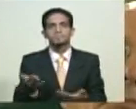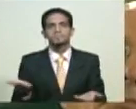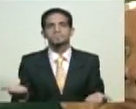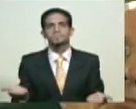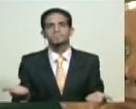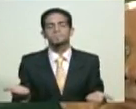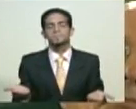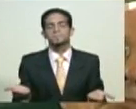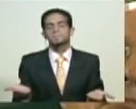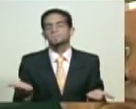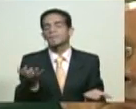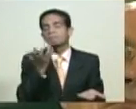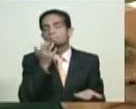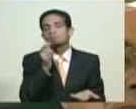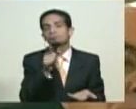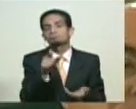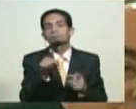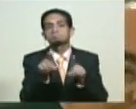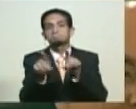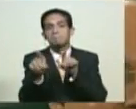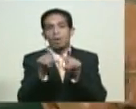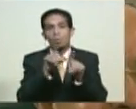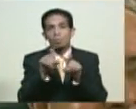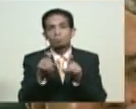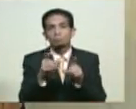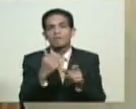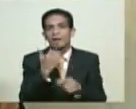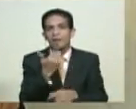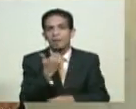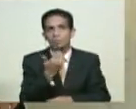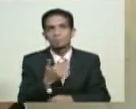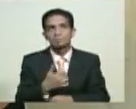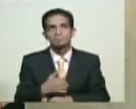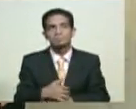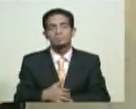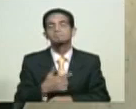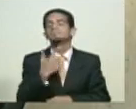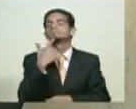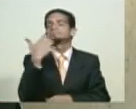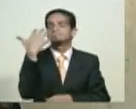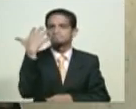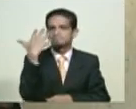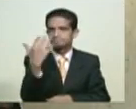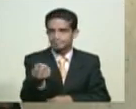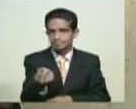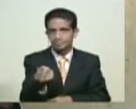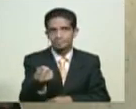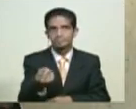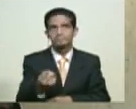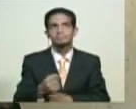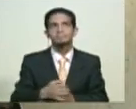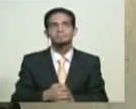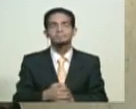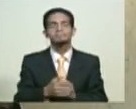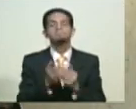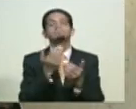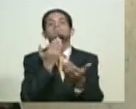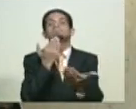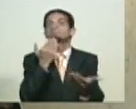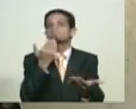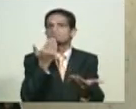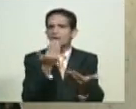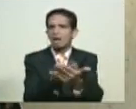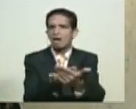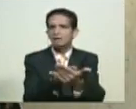No sé si hay alguna pregunta de su parte, presidente. Entendido. No, muy bien. Le agradezco realmente